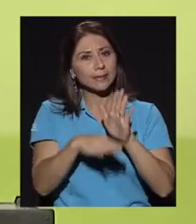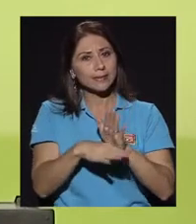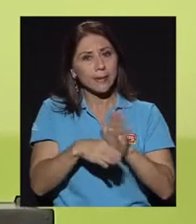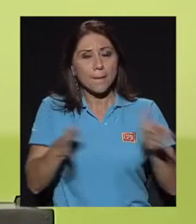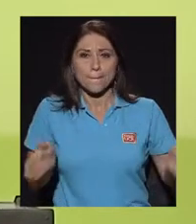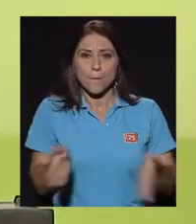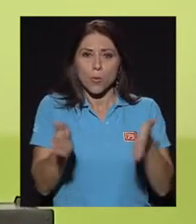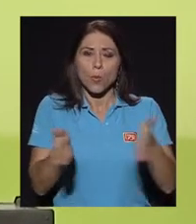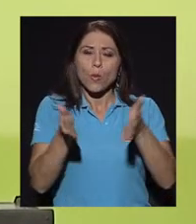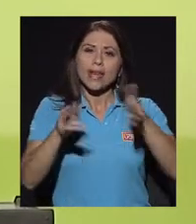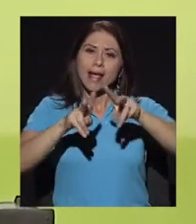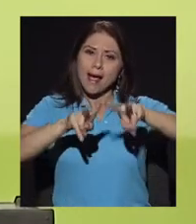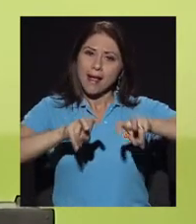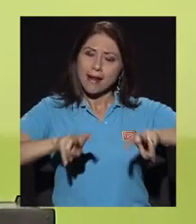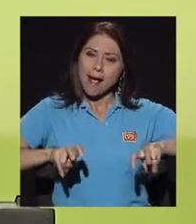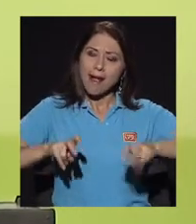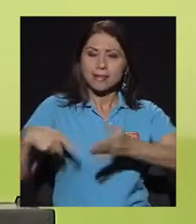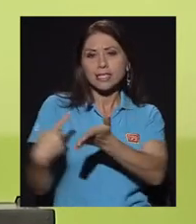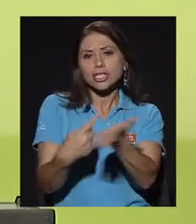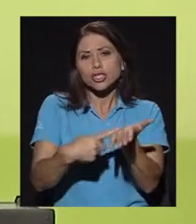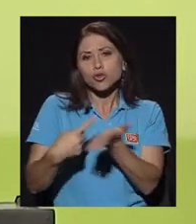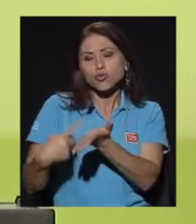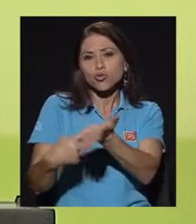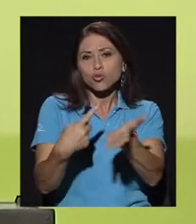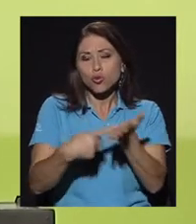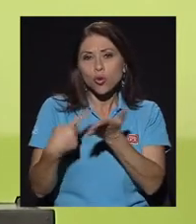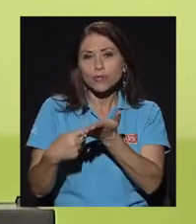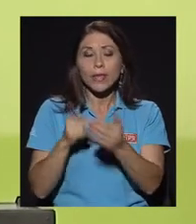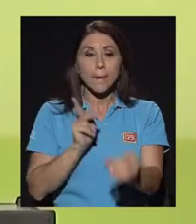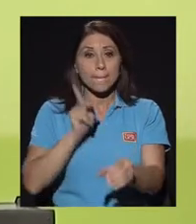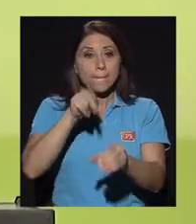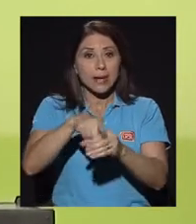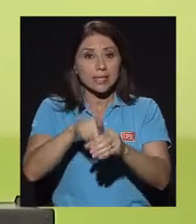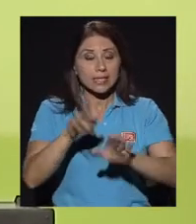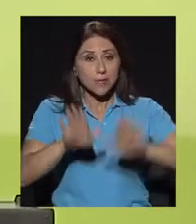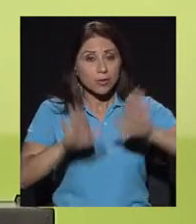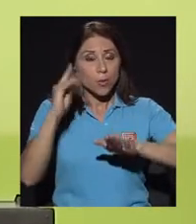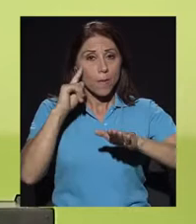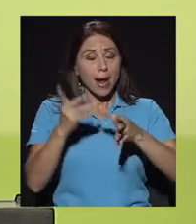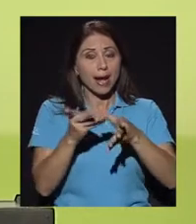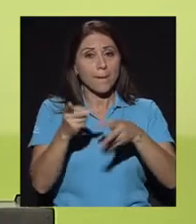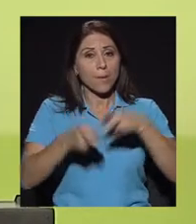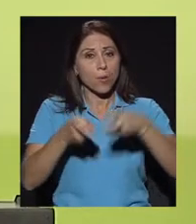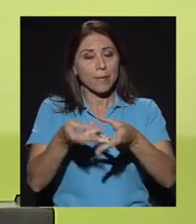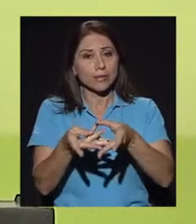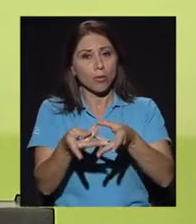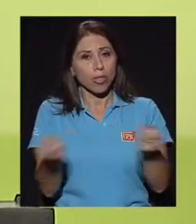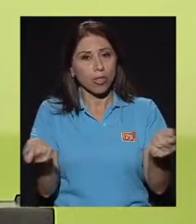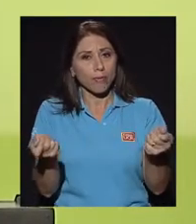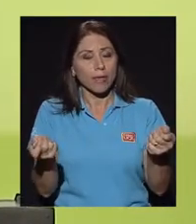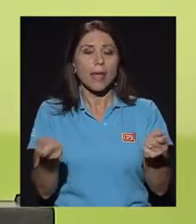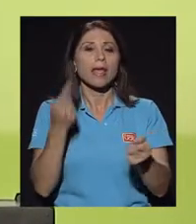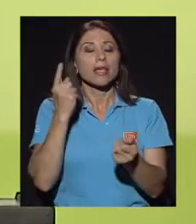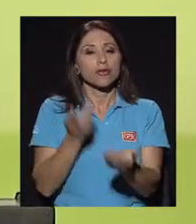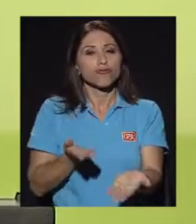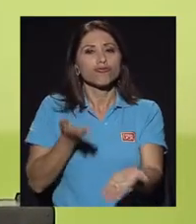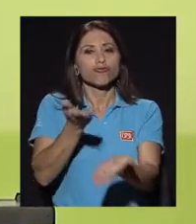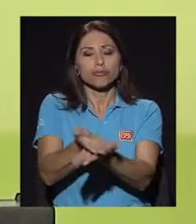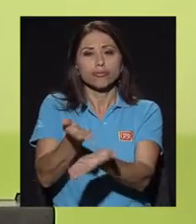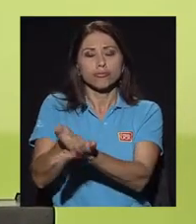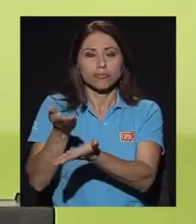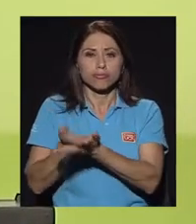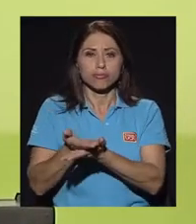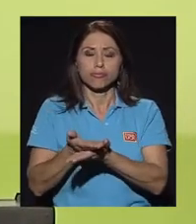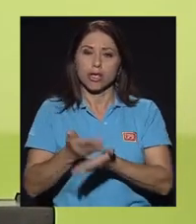el promover el análisis, la discusión y la participación en la solución de problemas nacionales, con el fin de plantear propuestas